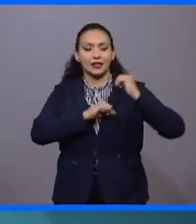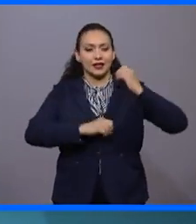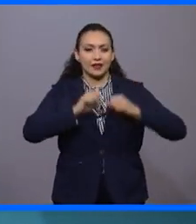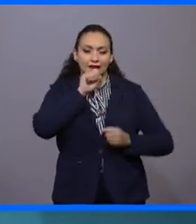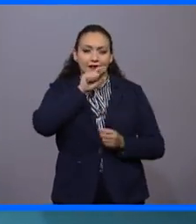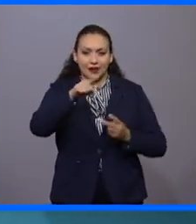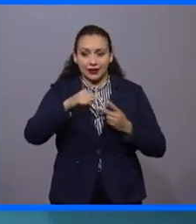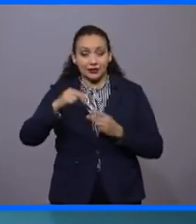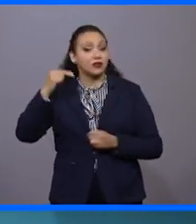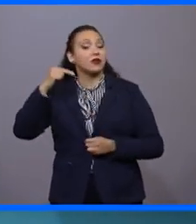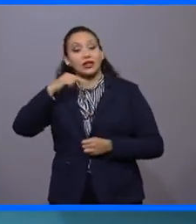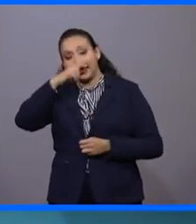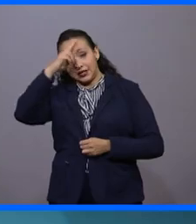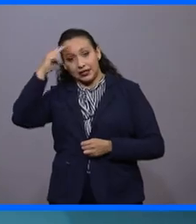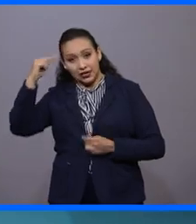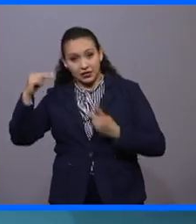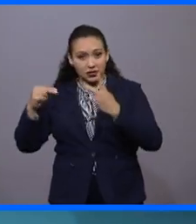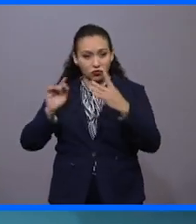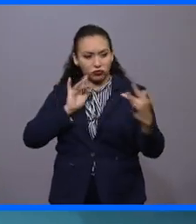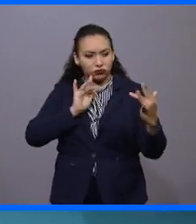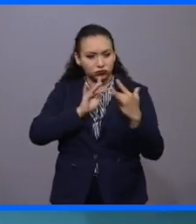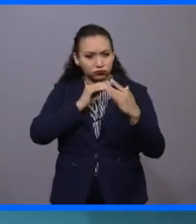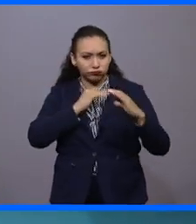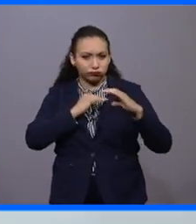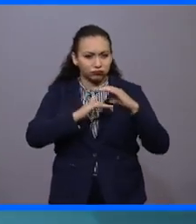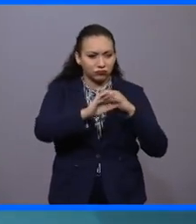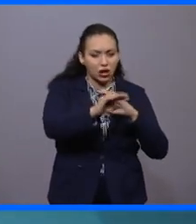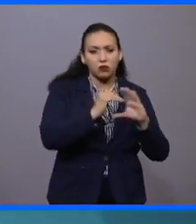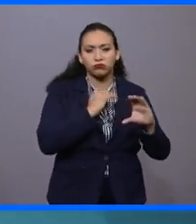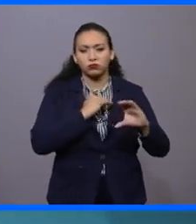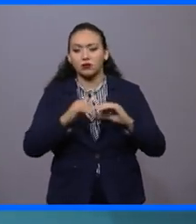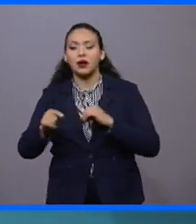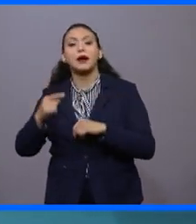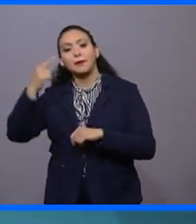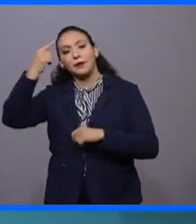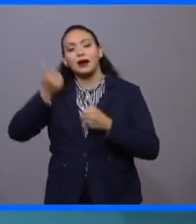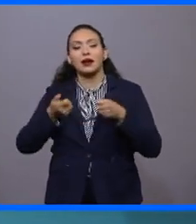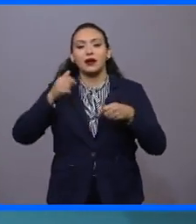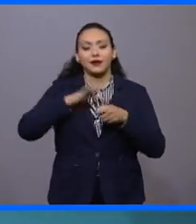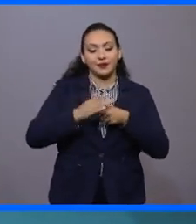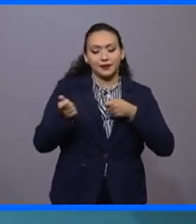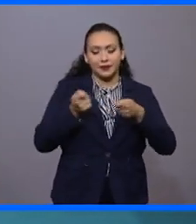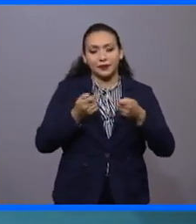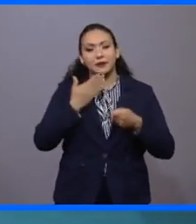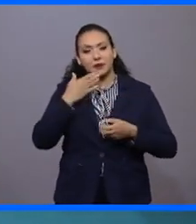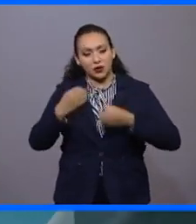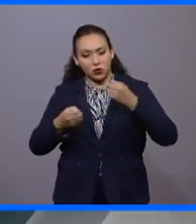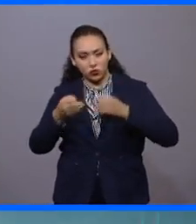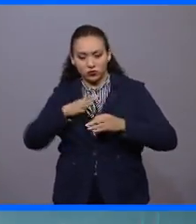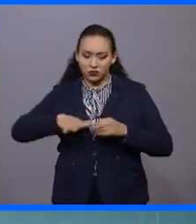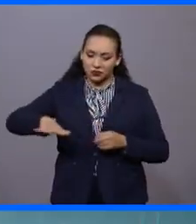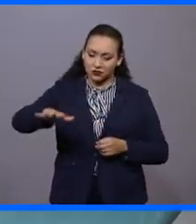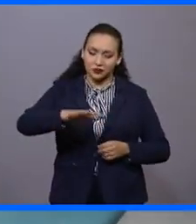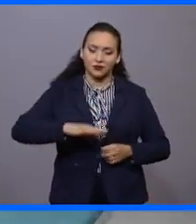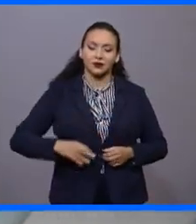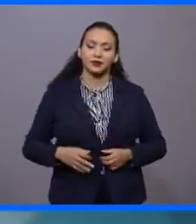de Jalisco y Nayarit, como parte del fortalecimiento de la administración e impartición de justicia en ambas